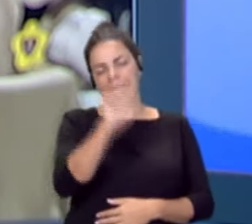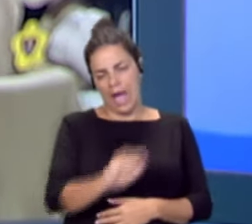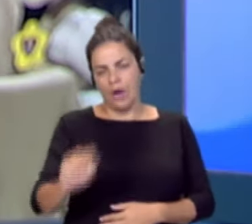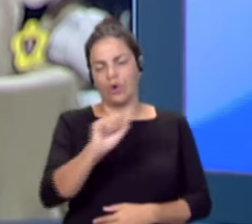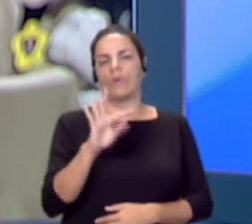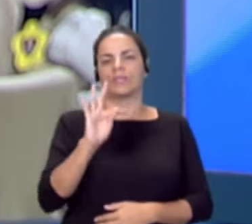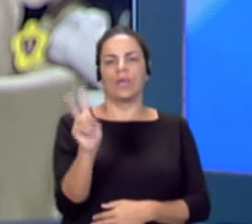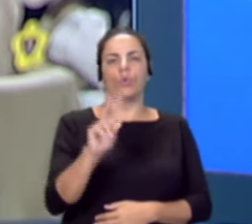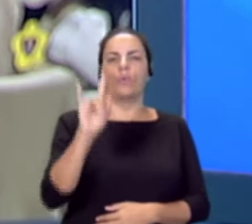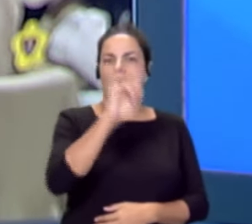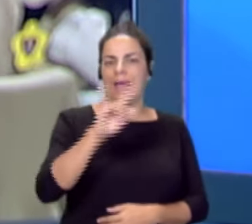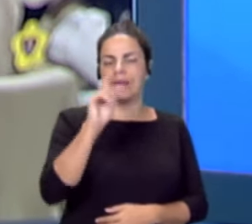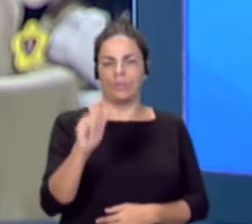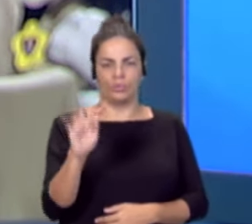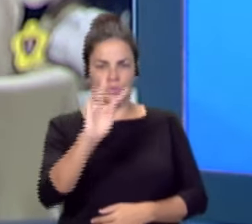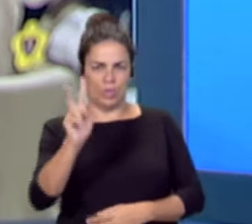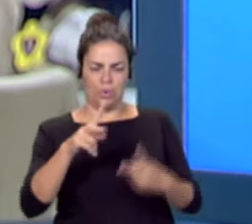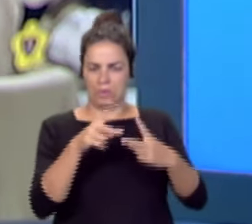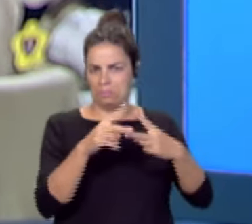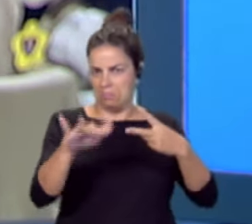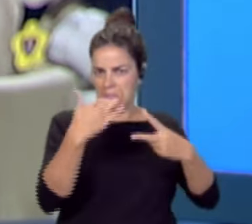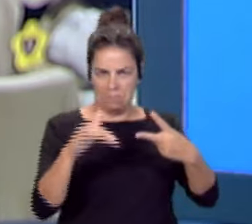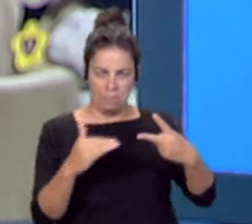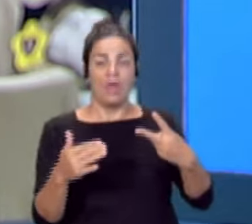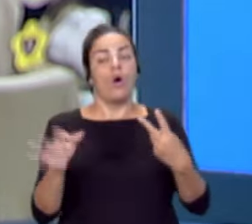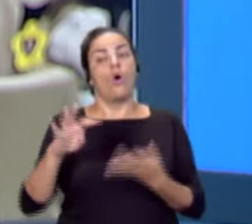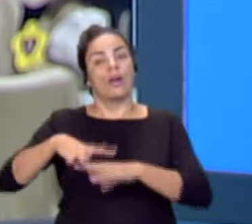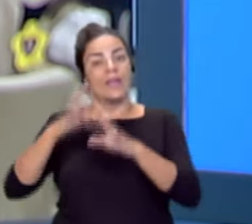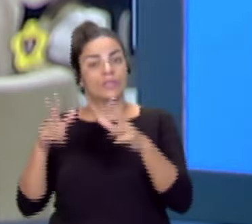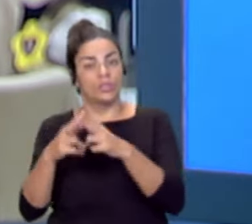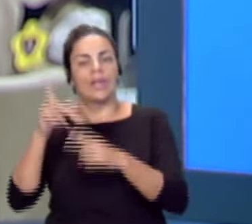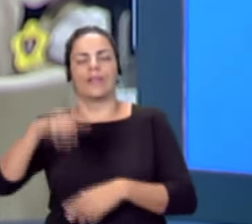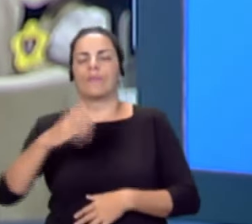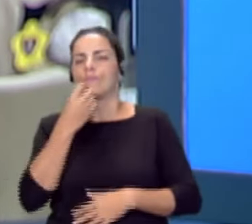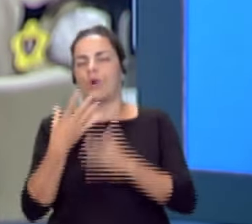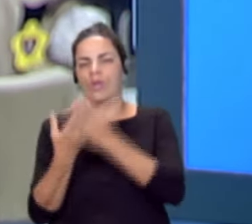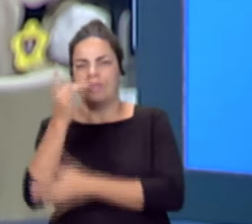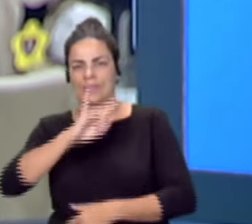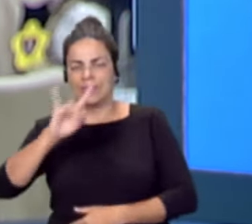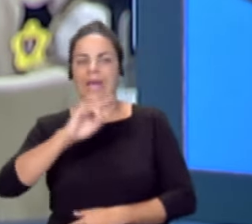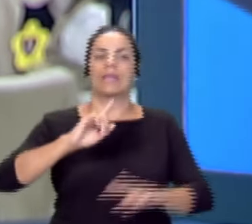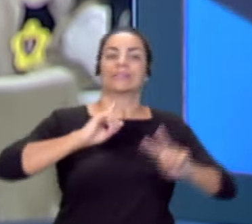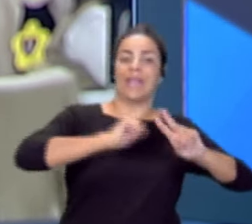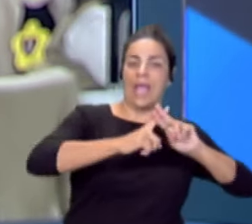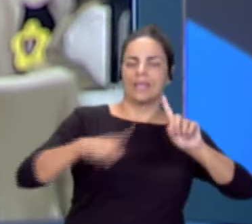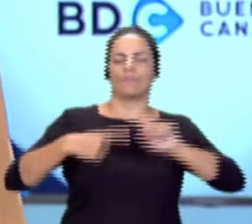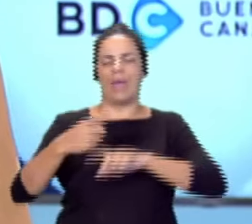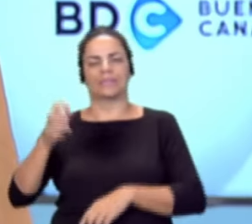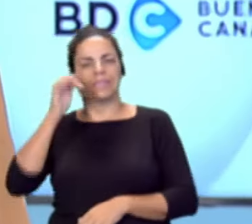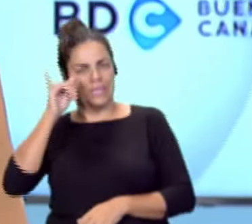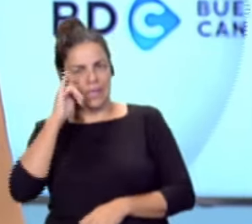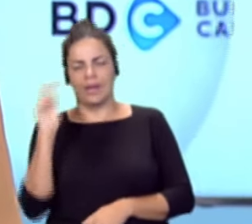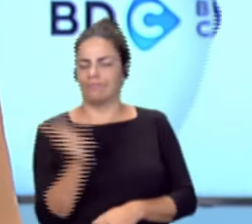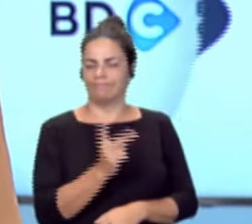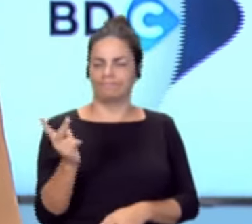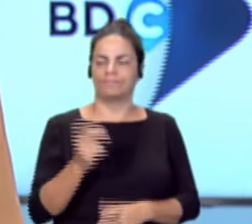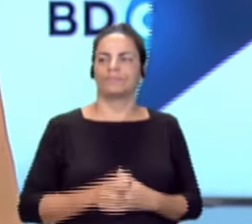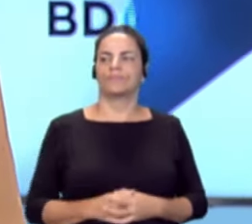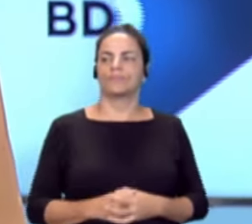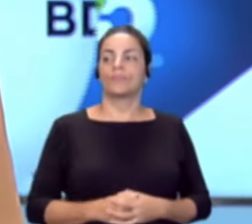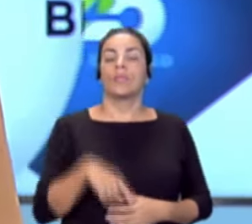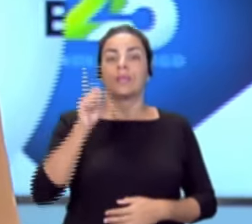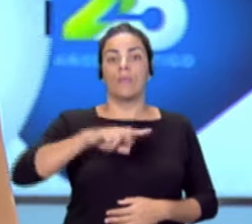buenosdiascanarias@tvcanaria.tv, esos dos correos, y en redes sociales, Buenos Días Canarias en X y también en Instagram. Además, hay otras